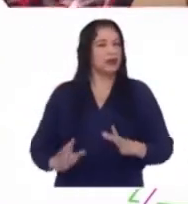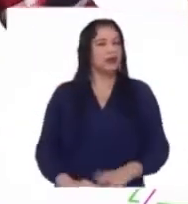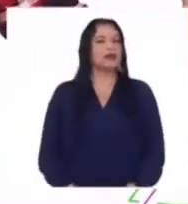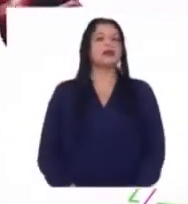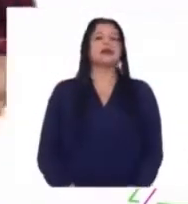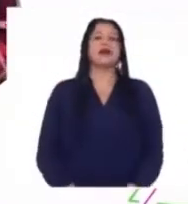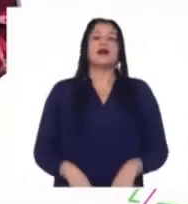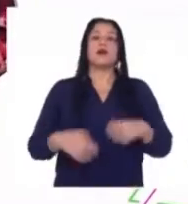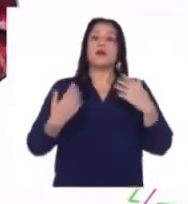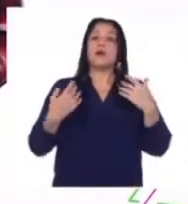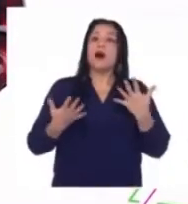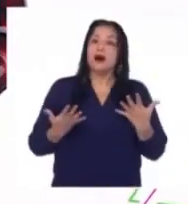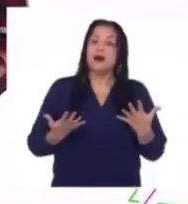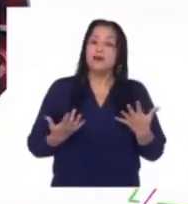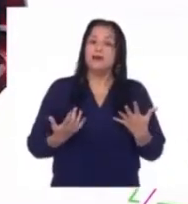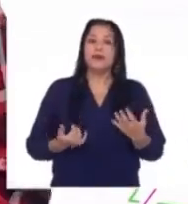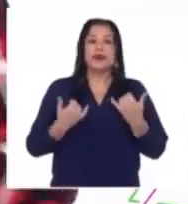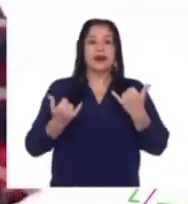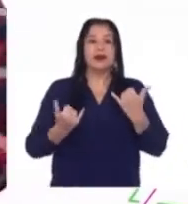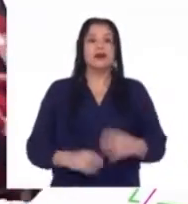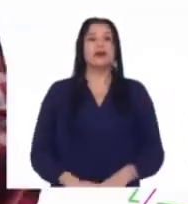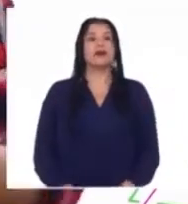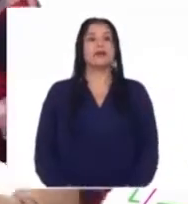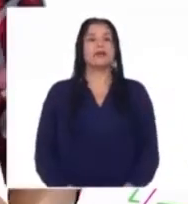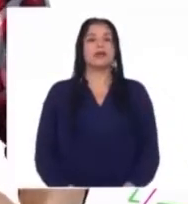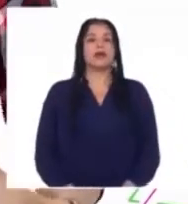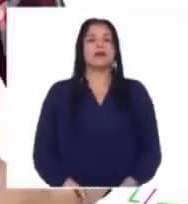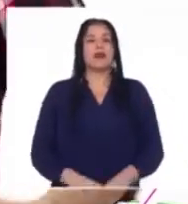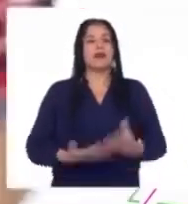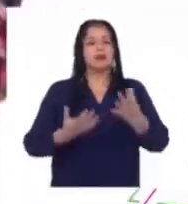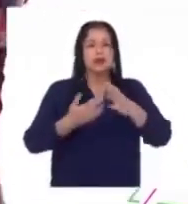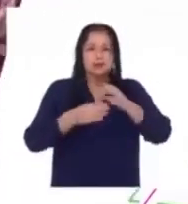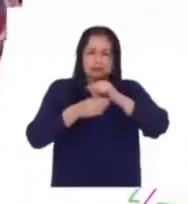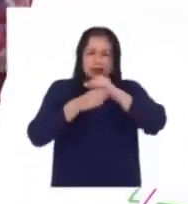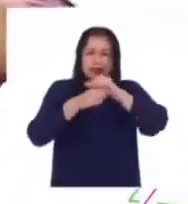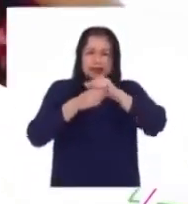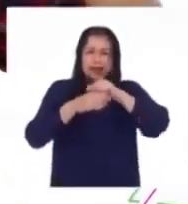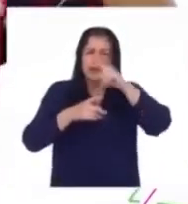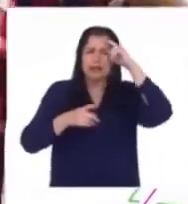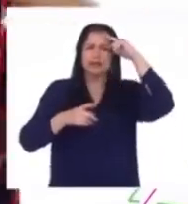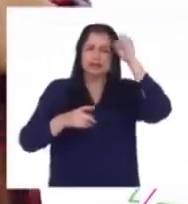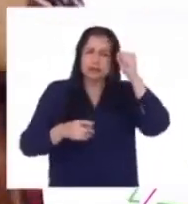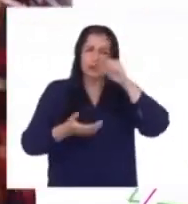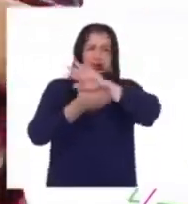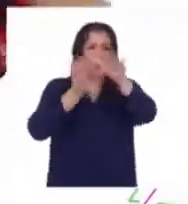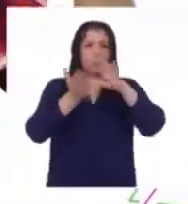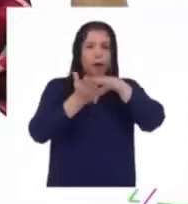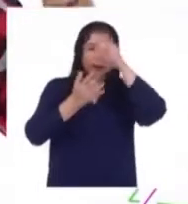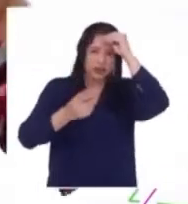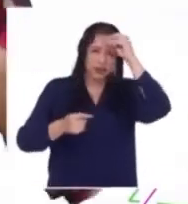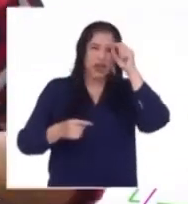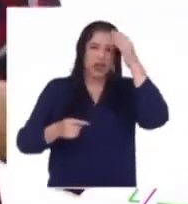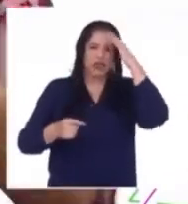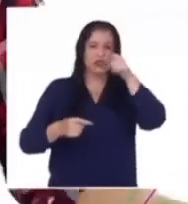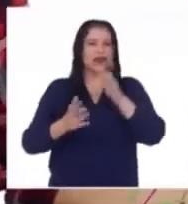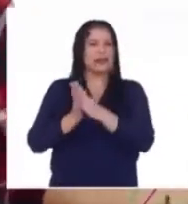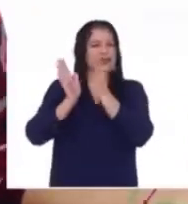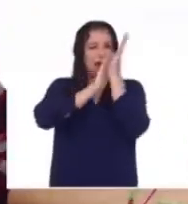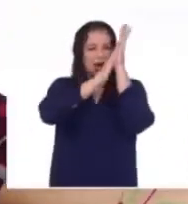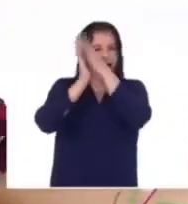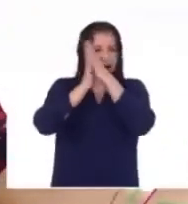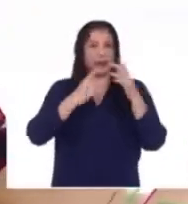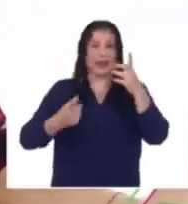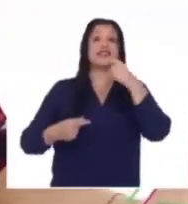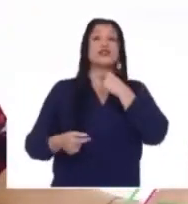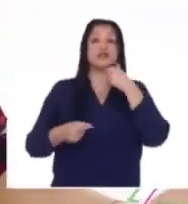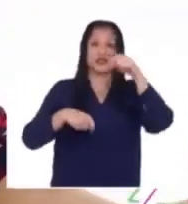Bueno, entonces ahora vamos a reforzar lo aprendido. Yo sé que ustedes están haciendo palmas porque les encanta